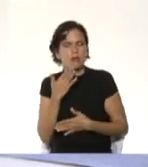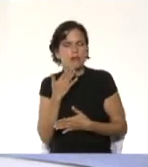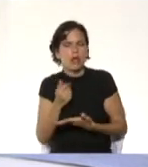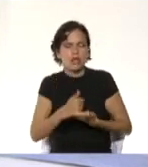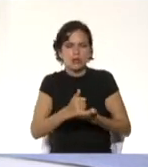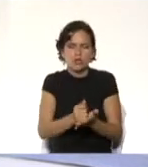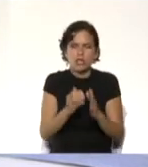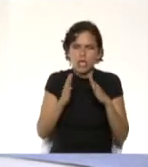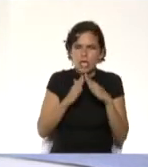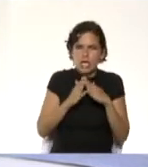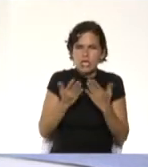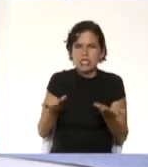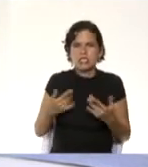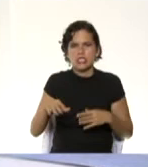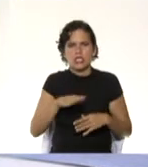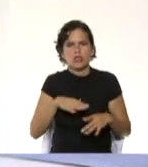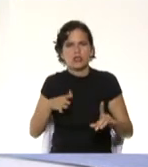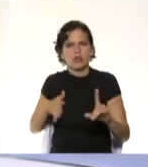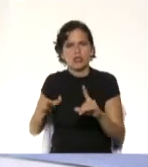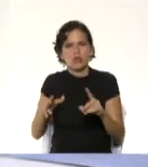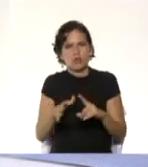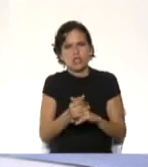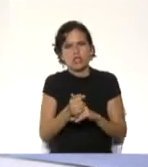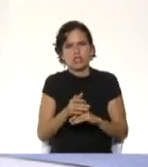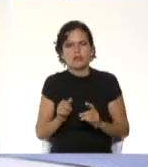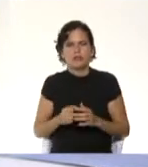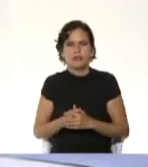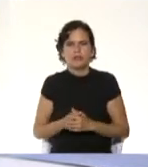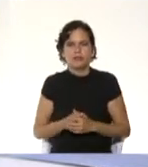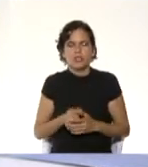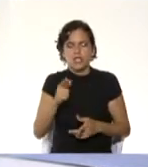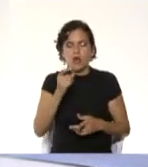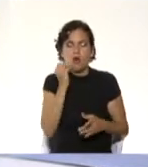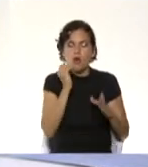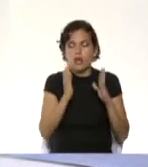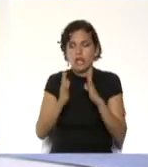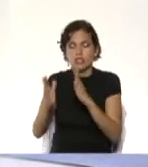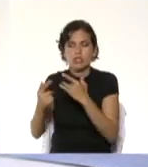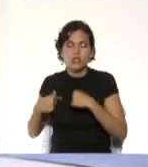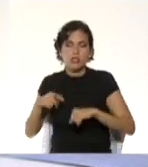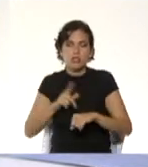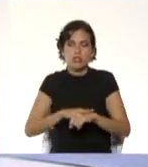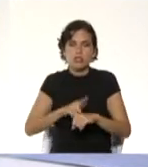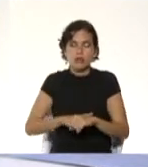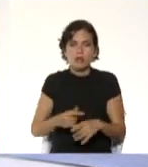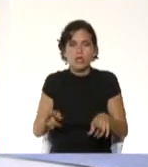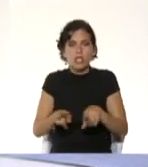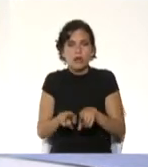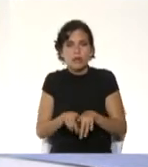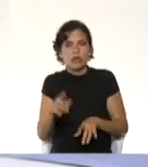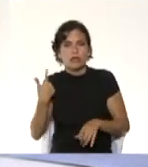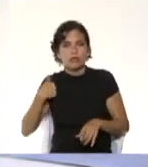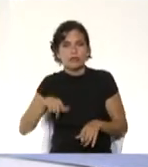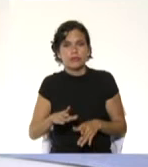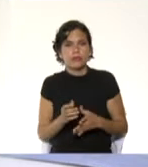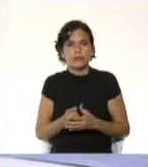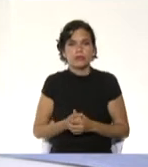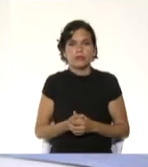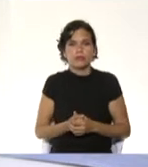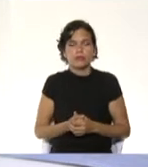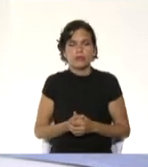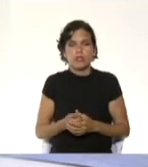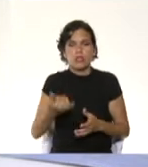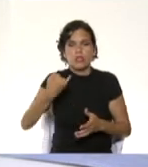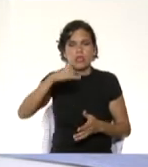que tengo en el hogar, ayudar a mamá, en la casa, en el hogar donde me encuentre y así organizar